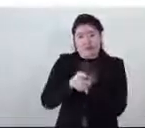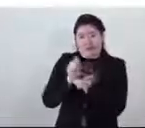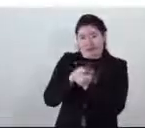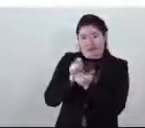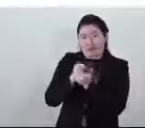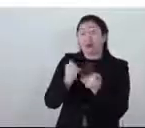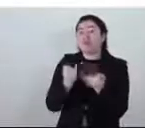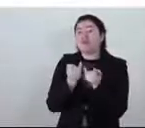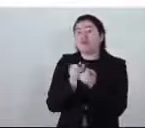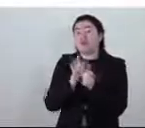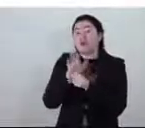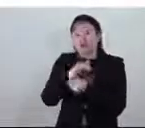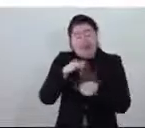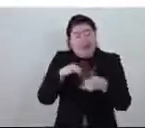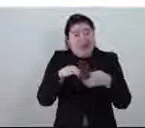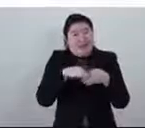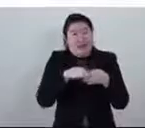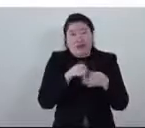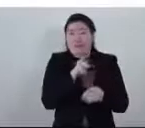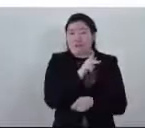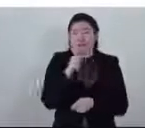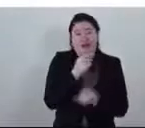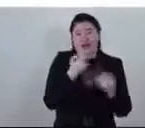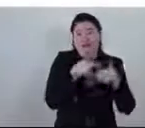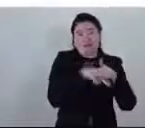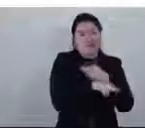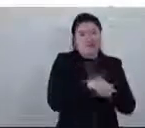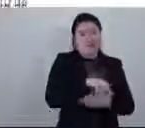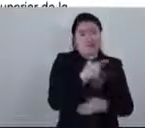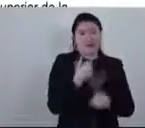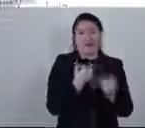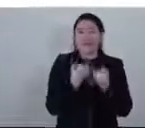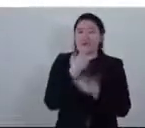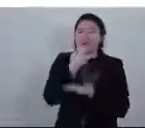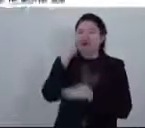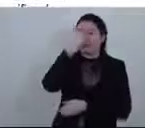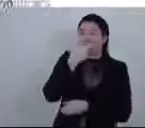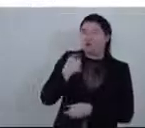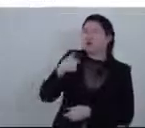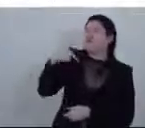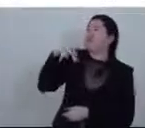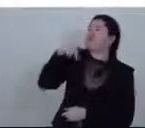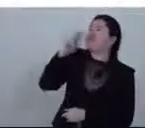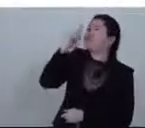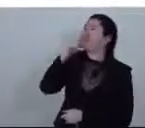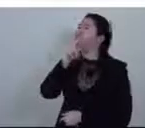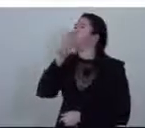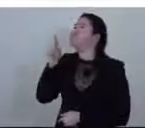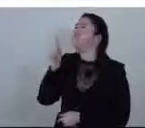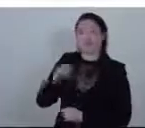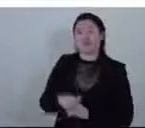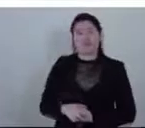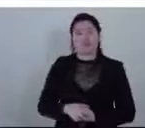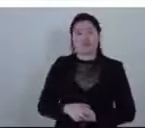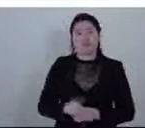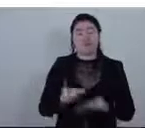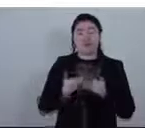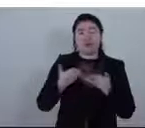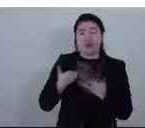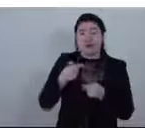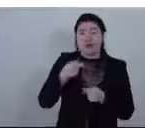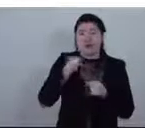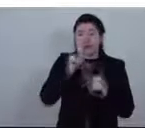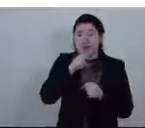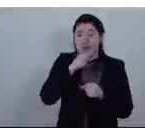4.1.15, ubicación similar al sitio del incidente línea 12, visita la zona del incidente. Inciso E, detalles observados por los